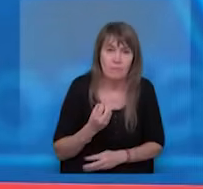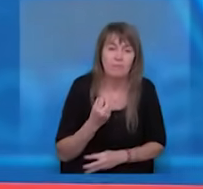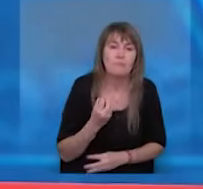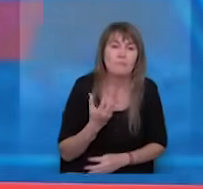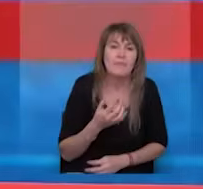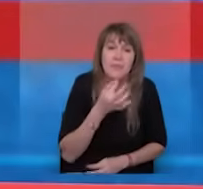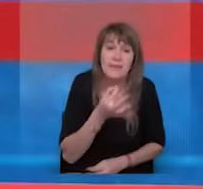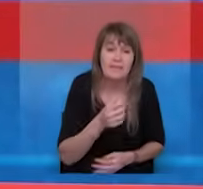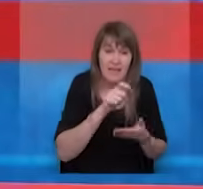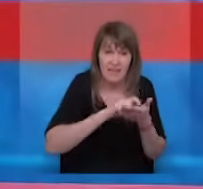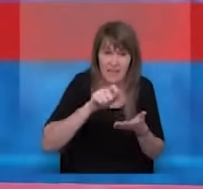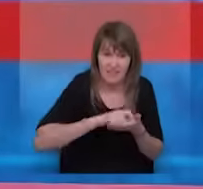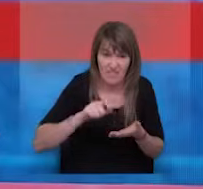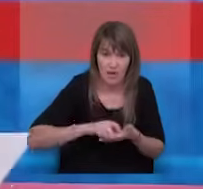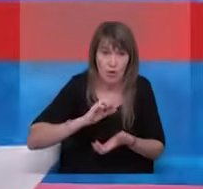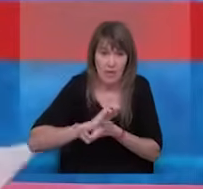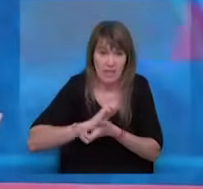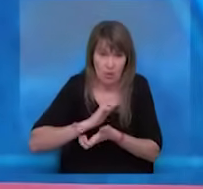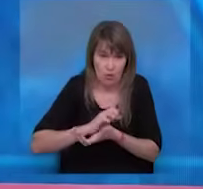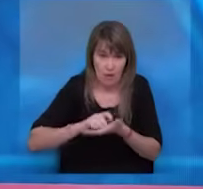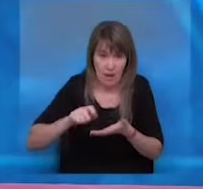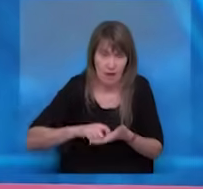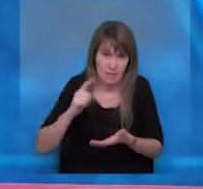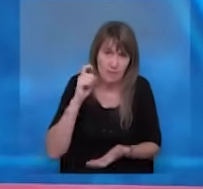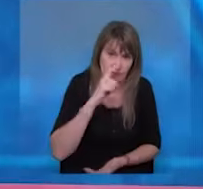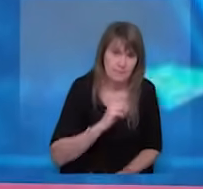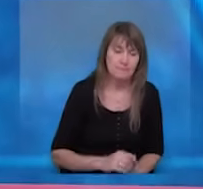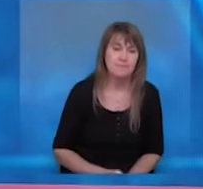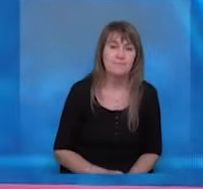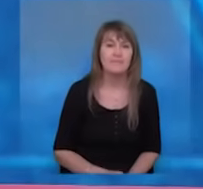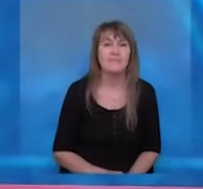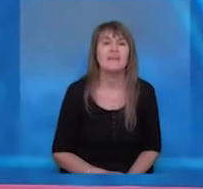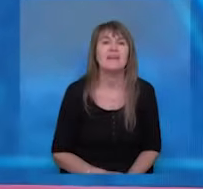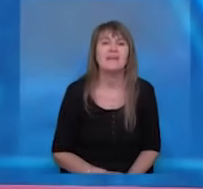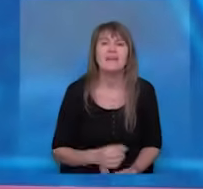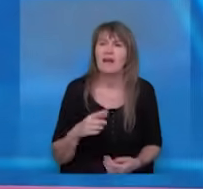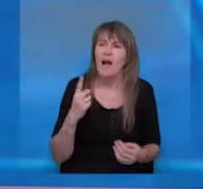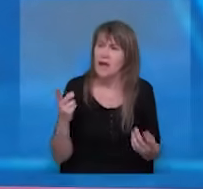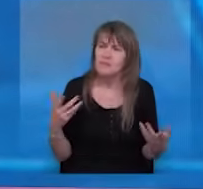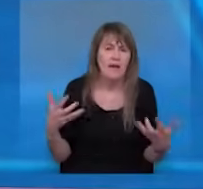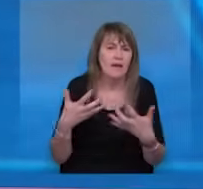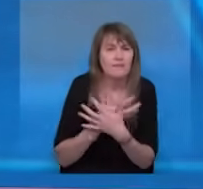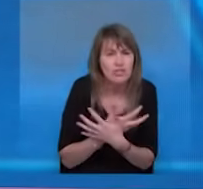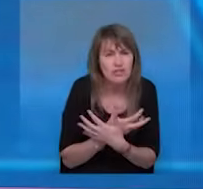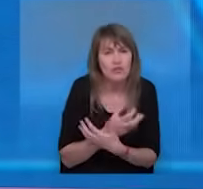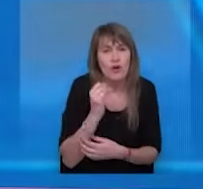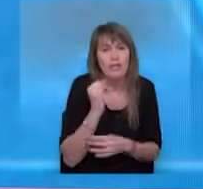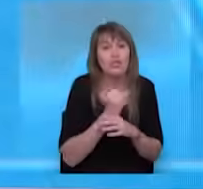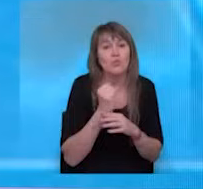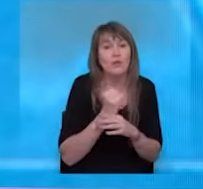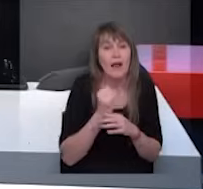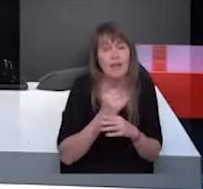decirlo escribirlo en un editorial y después Este habla del sacrificio de iturralde el